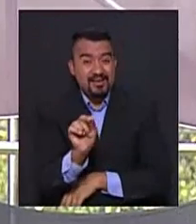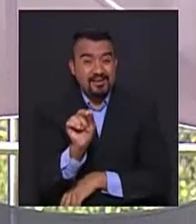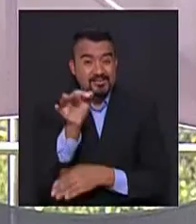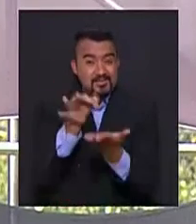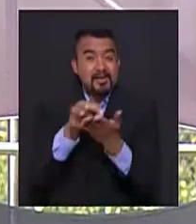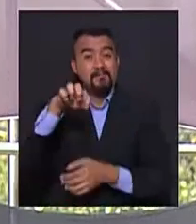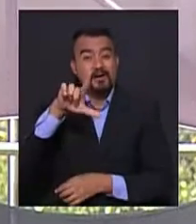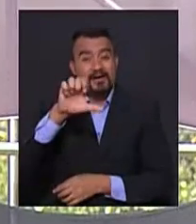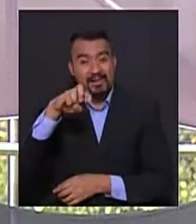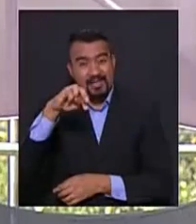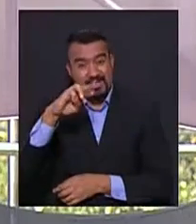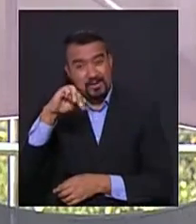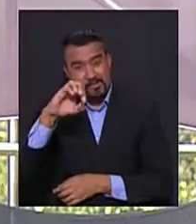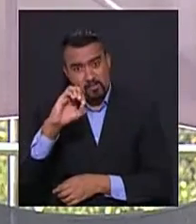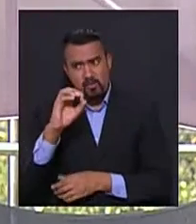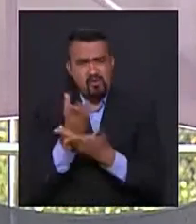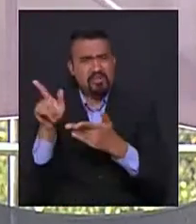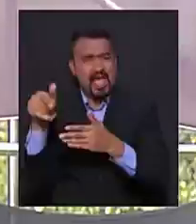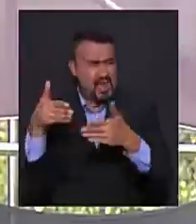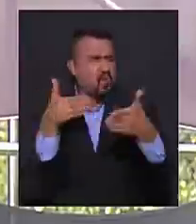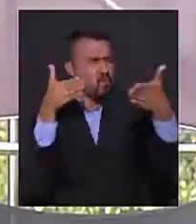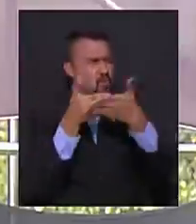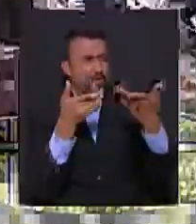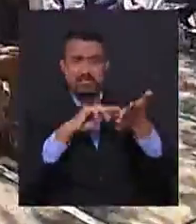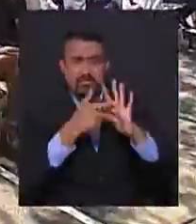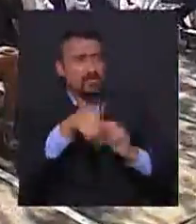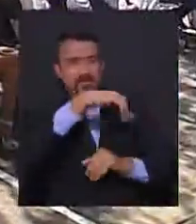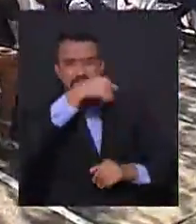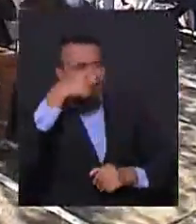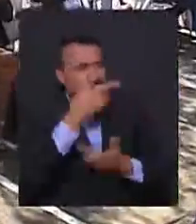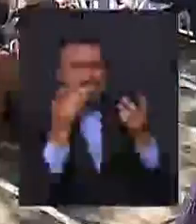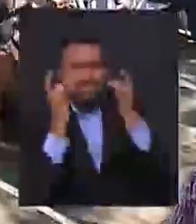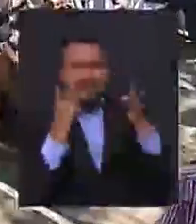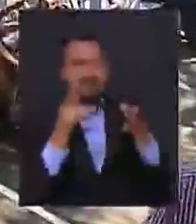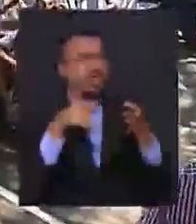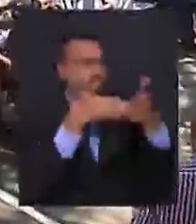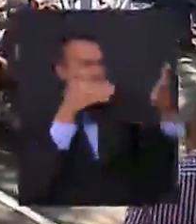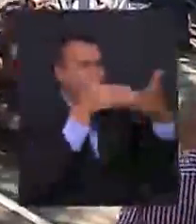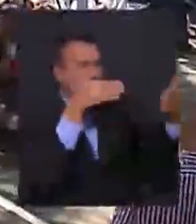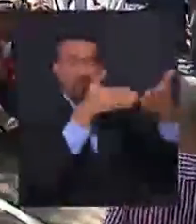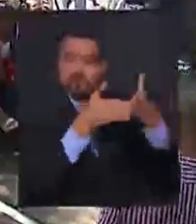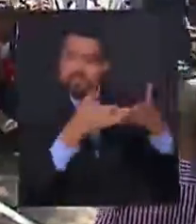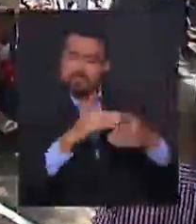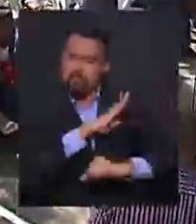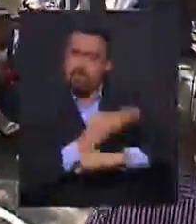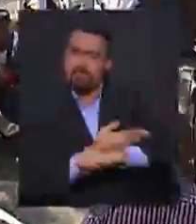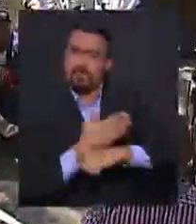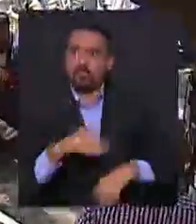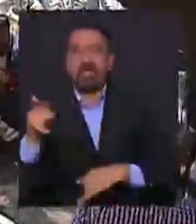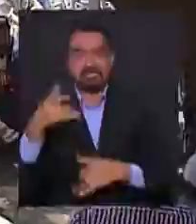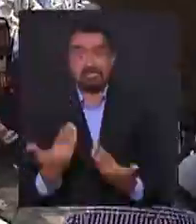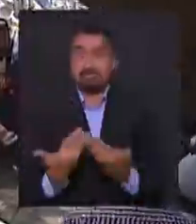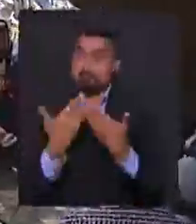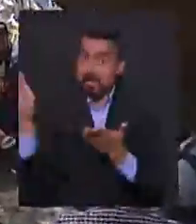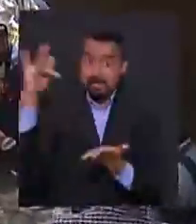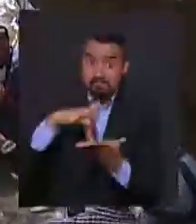legal, combatiendo la Cosa Nostra, un referente para esta ciudad y este país. Es un orgullo tenerte